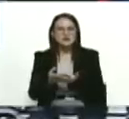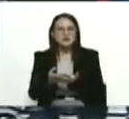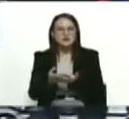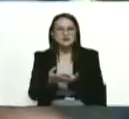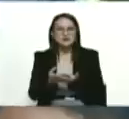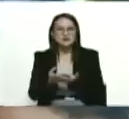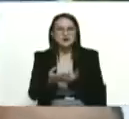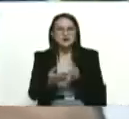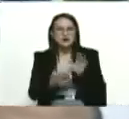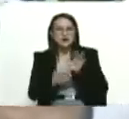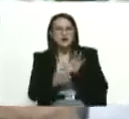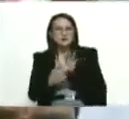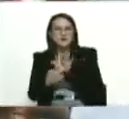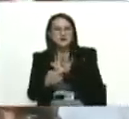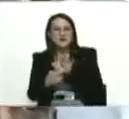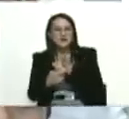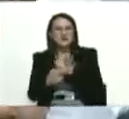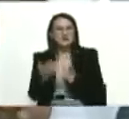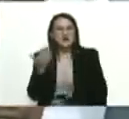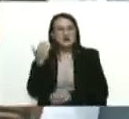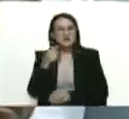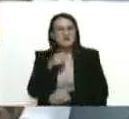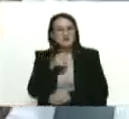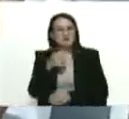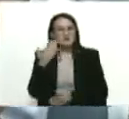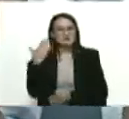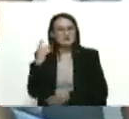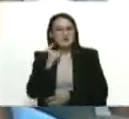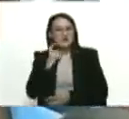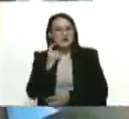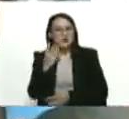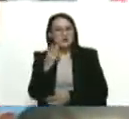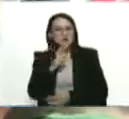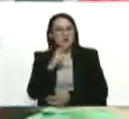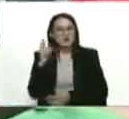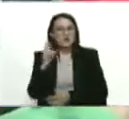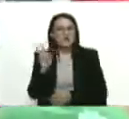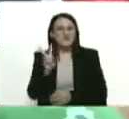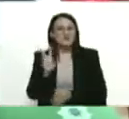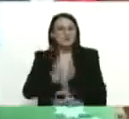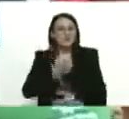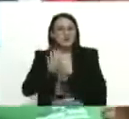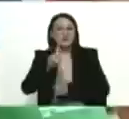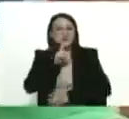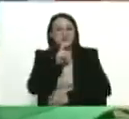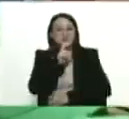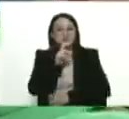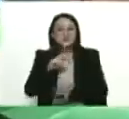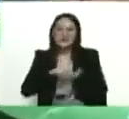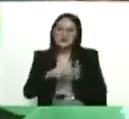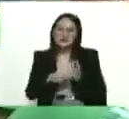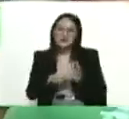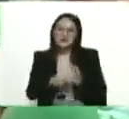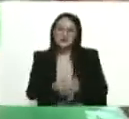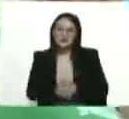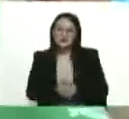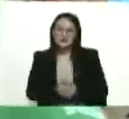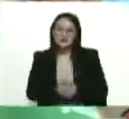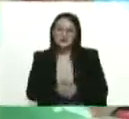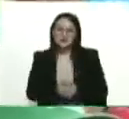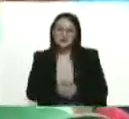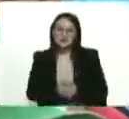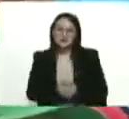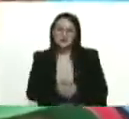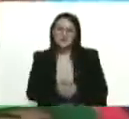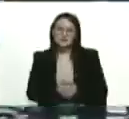que representan a la vieja Cuarta República, Venezuela pueda salir adelante. ¿Significa eso que mañana